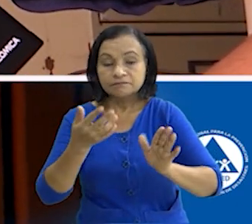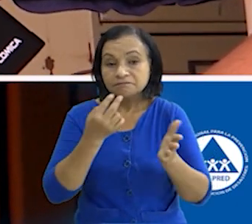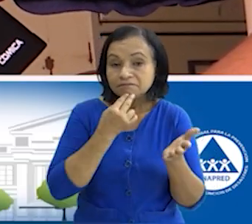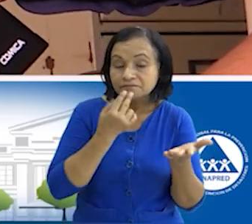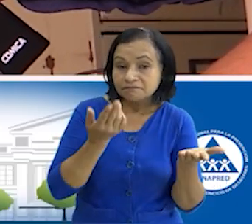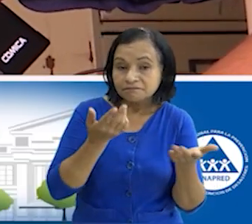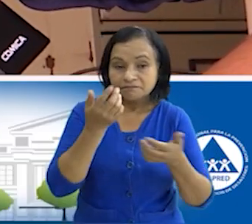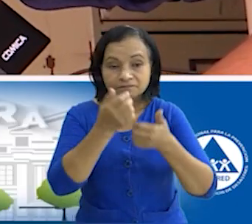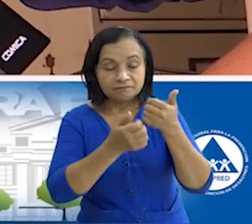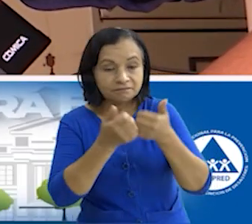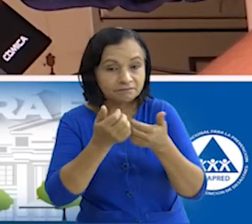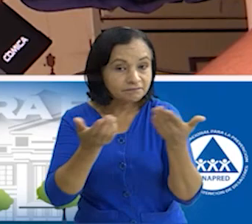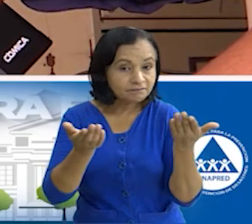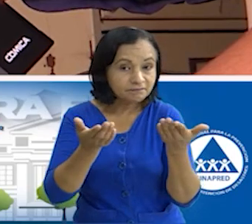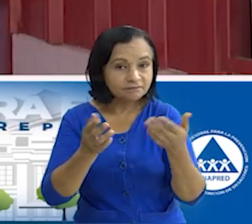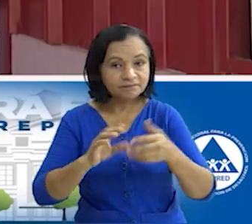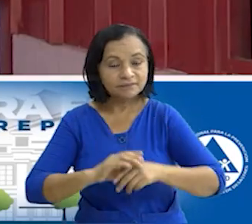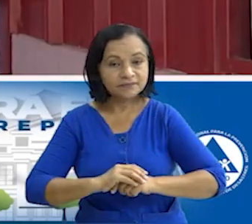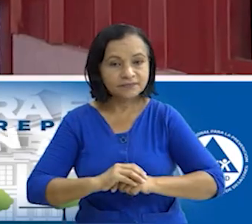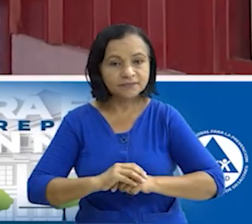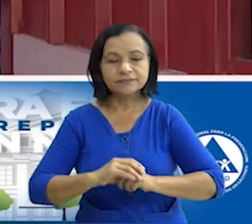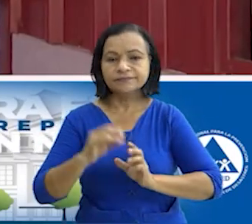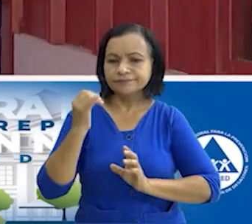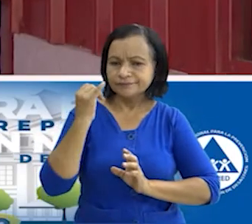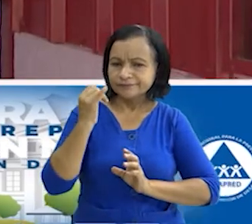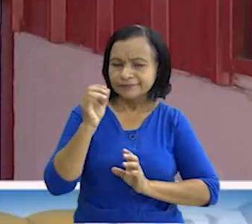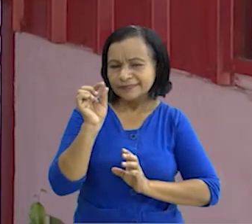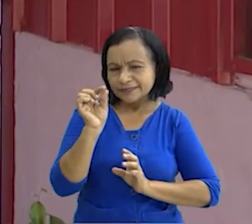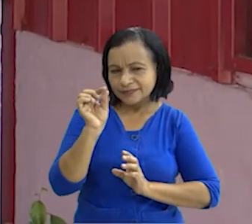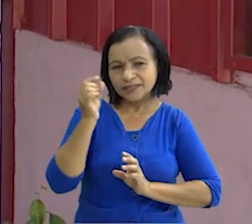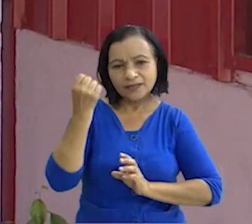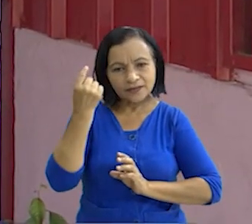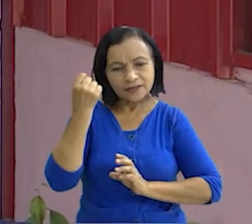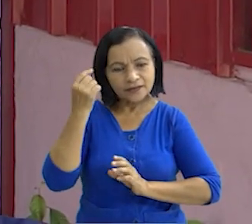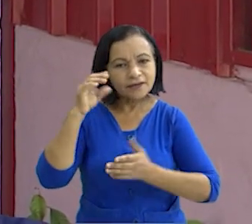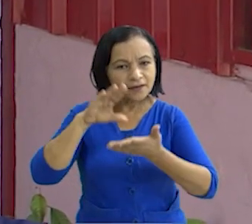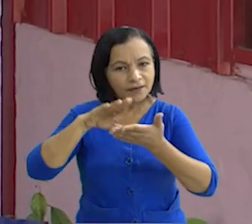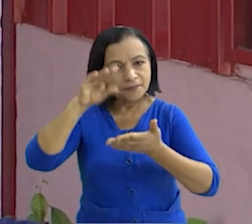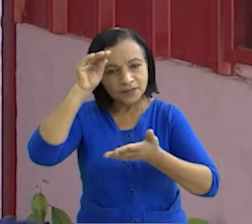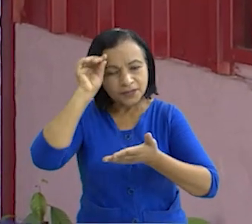de algún problema que haya en ese momento. Sí, tengo un poquito de conocimiento